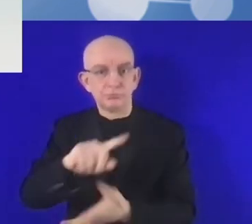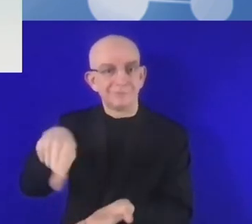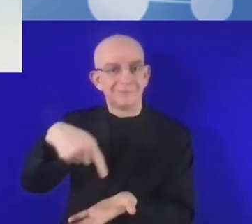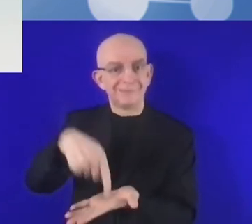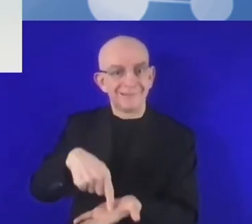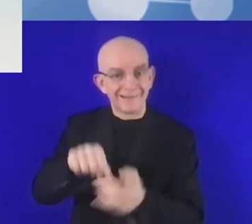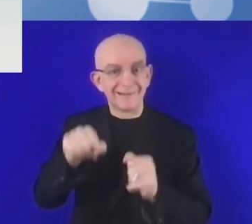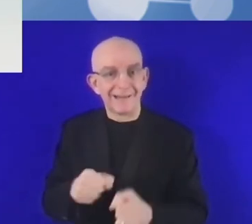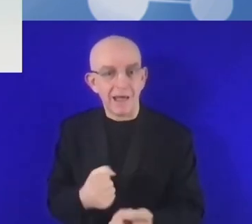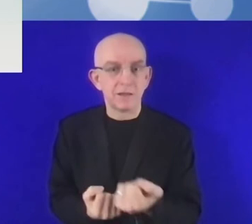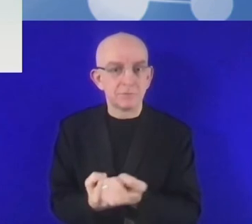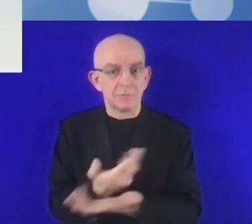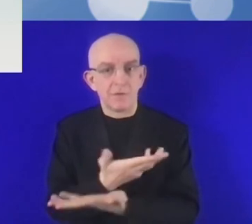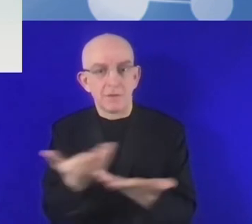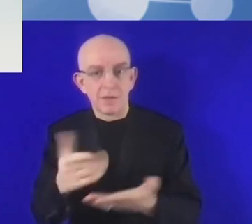y